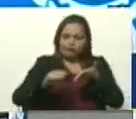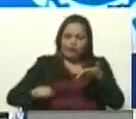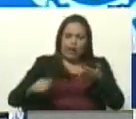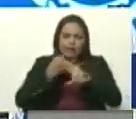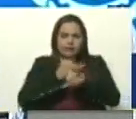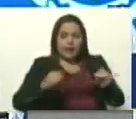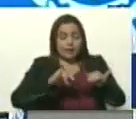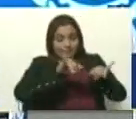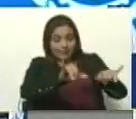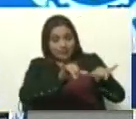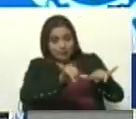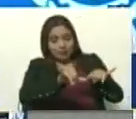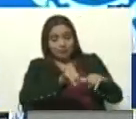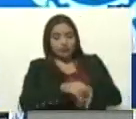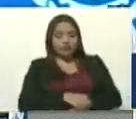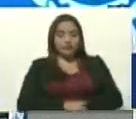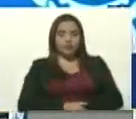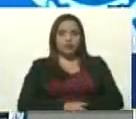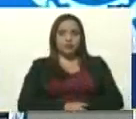la misma